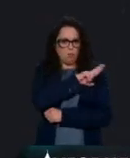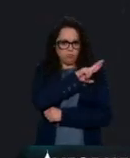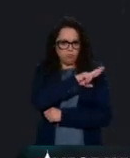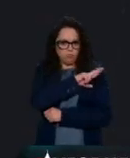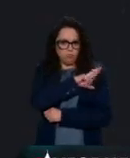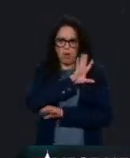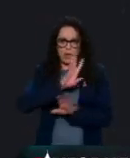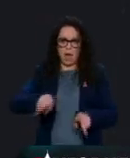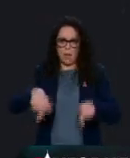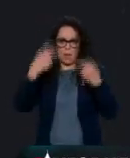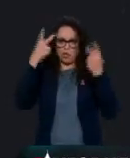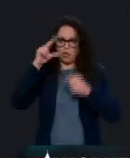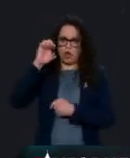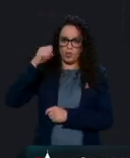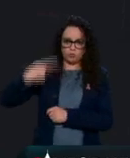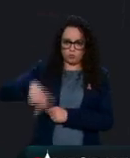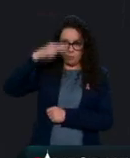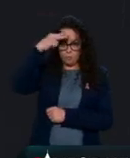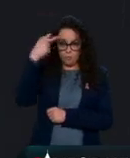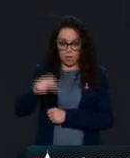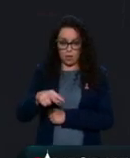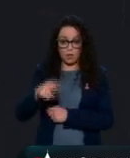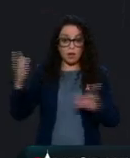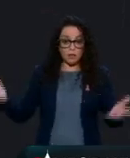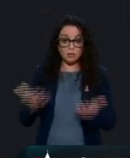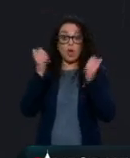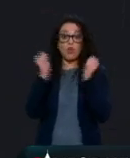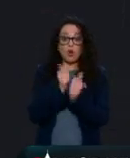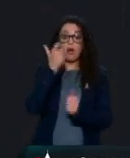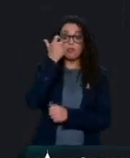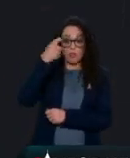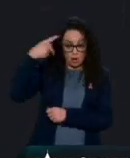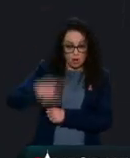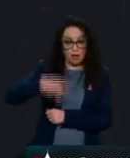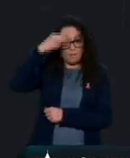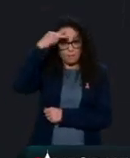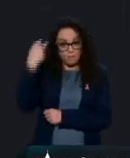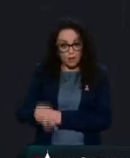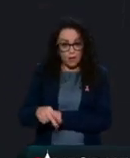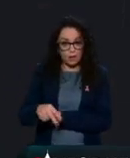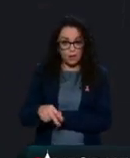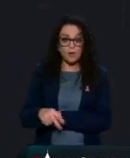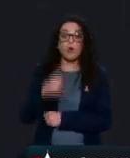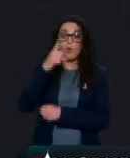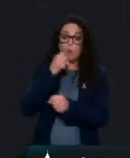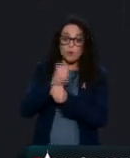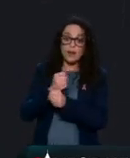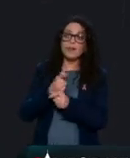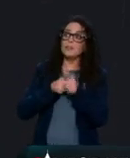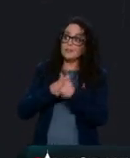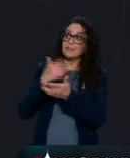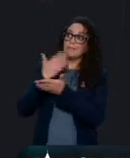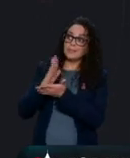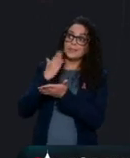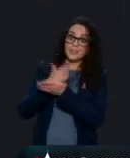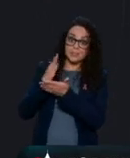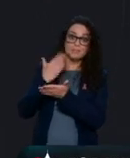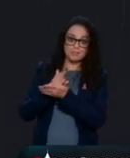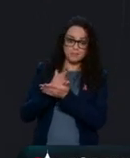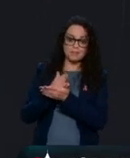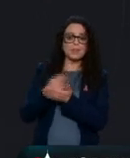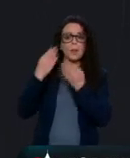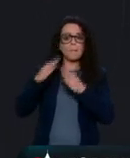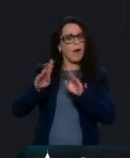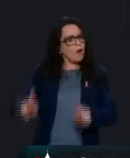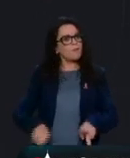se rescataron con dinero público que seguimos pagando año con año, se vendieron estos bancos al extranjero